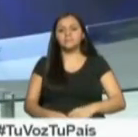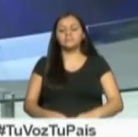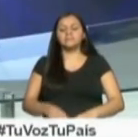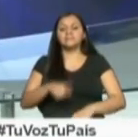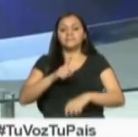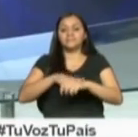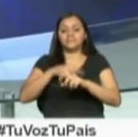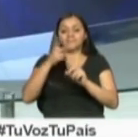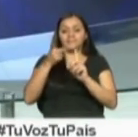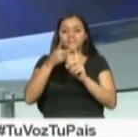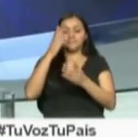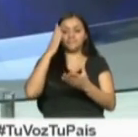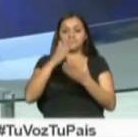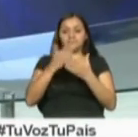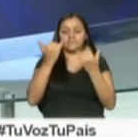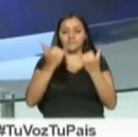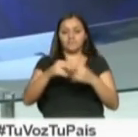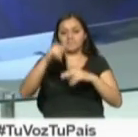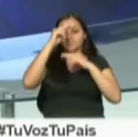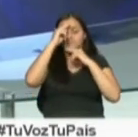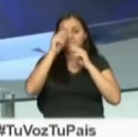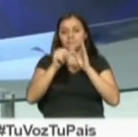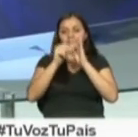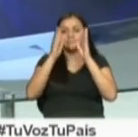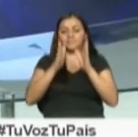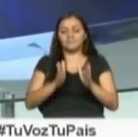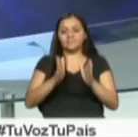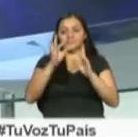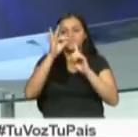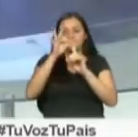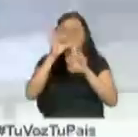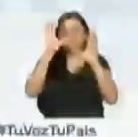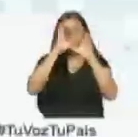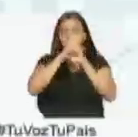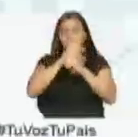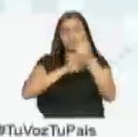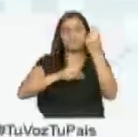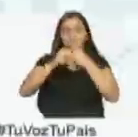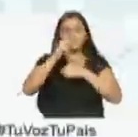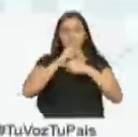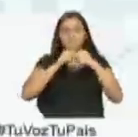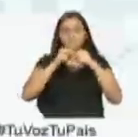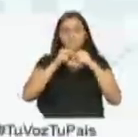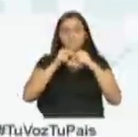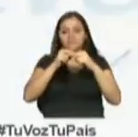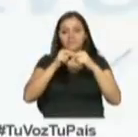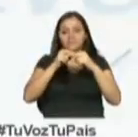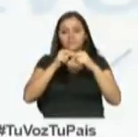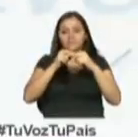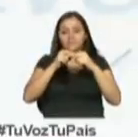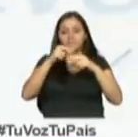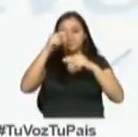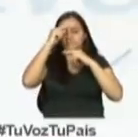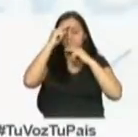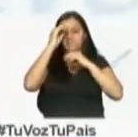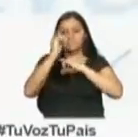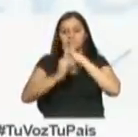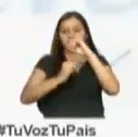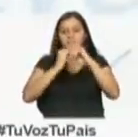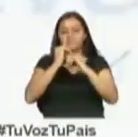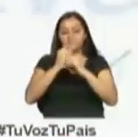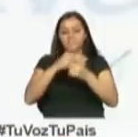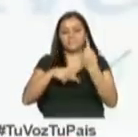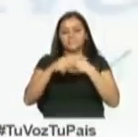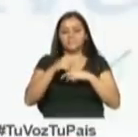Tiempo para un segundo paréntesis en este su noticiero ciudadano, emisión estelar. Al volver, el bloque de noticias internacionales.